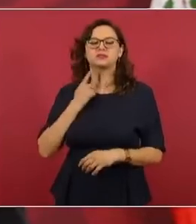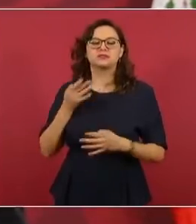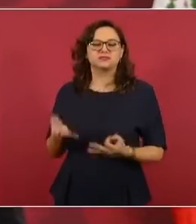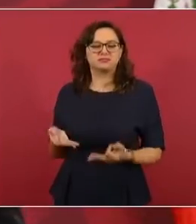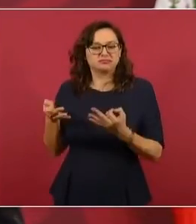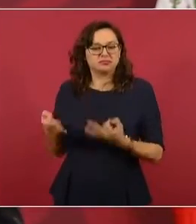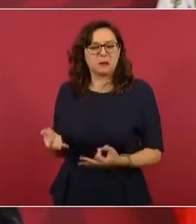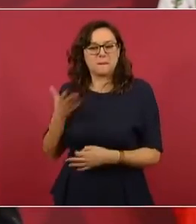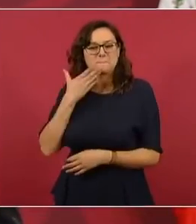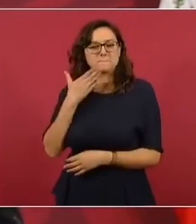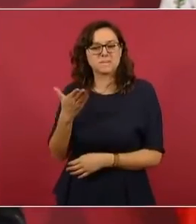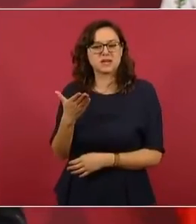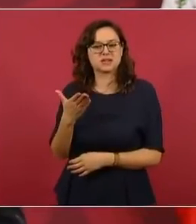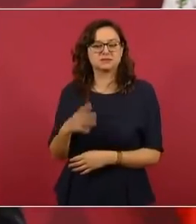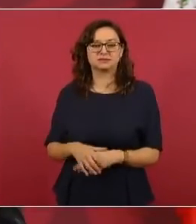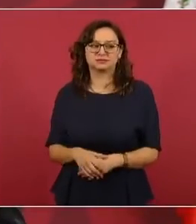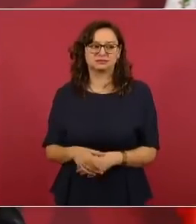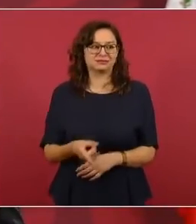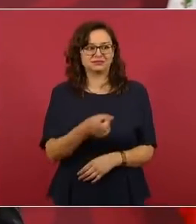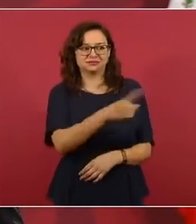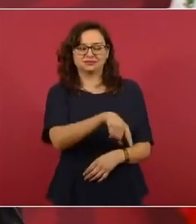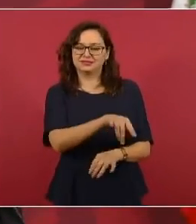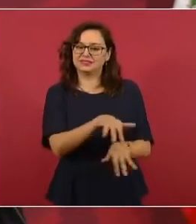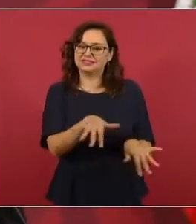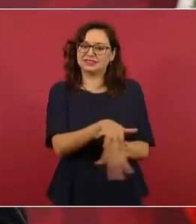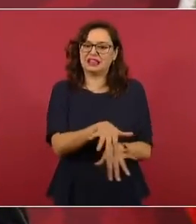Fue una acción politiquera,